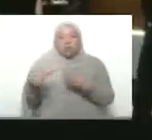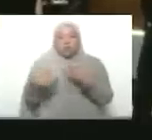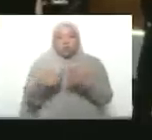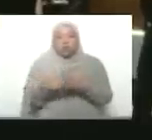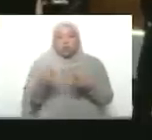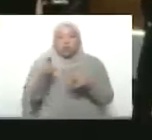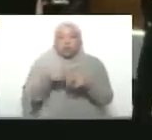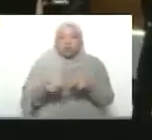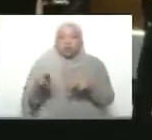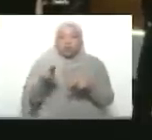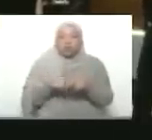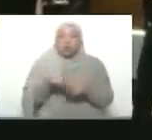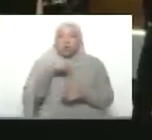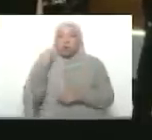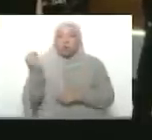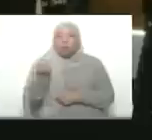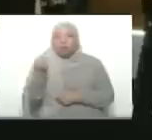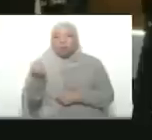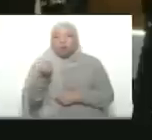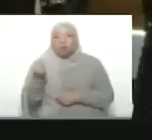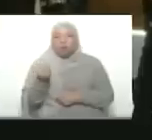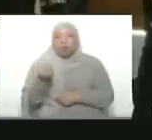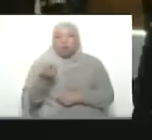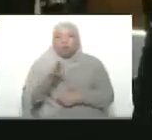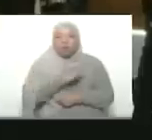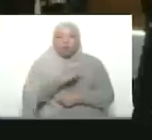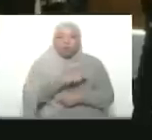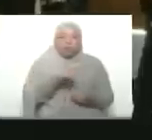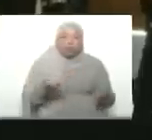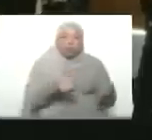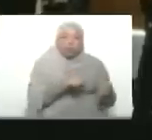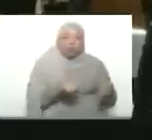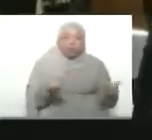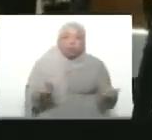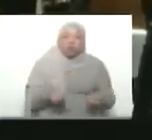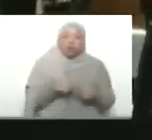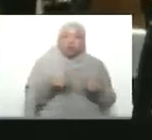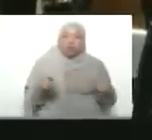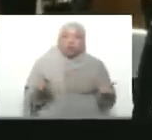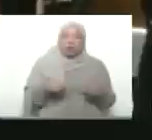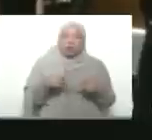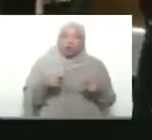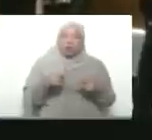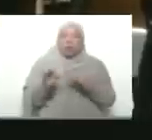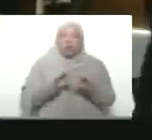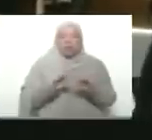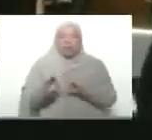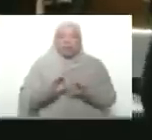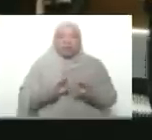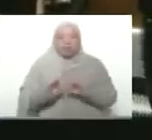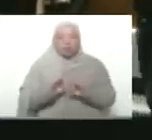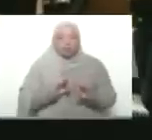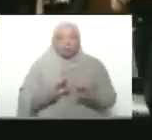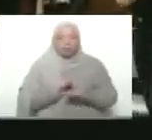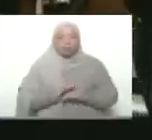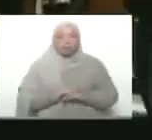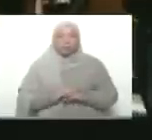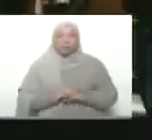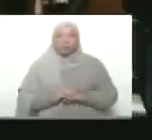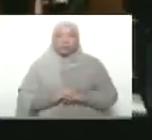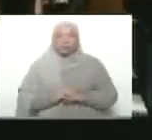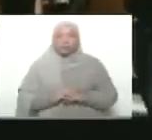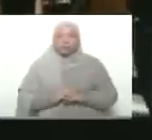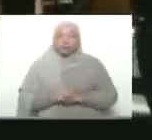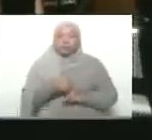nuestros niños niñas y jóvenes tengan su instrumento participen de la Orquesta participen del teatro y cuando yo